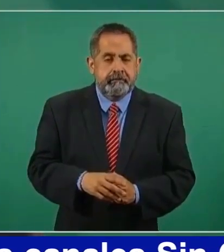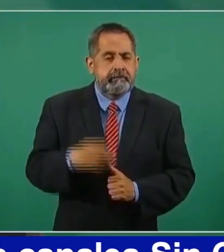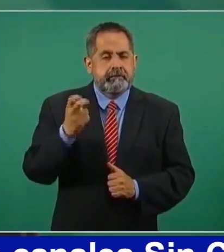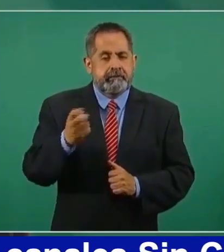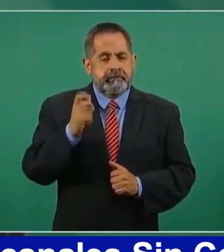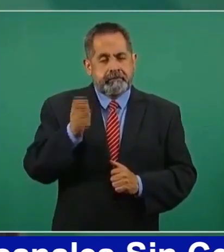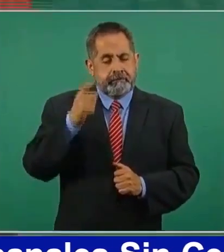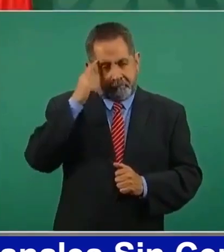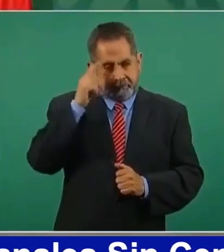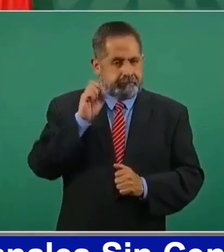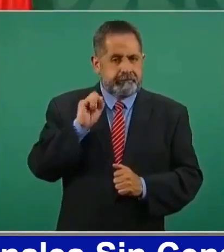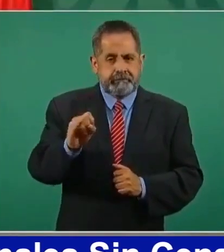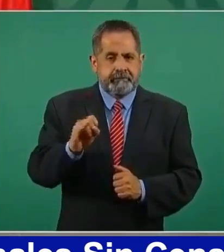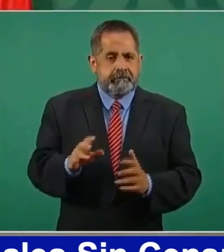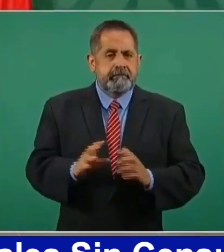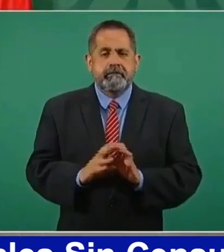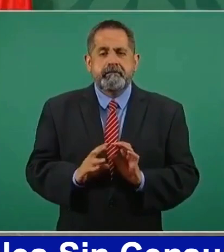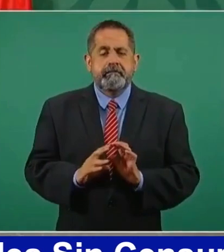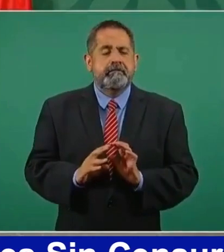Entonces sí